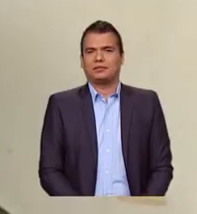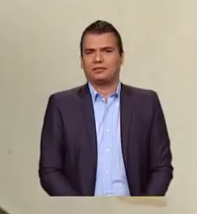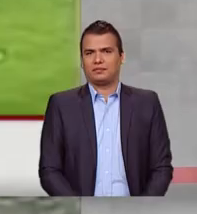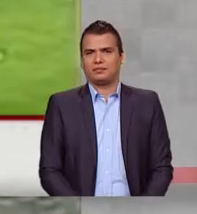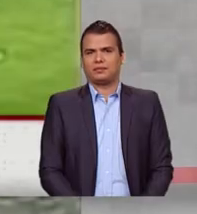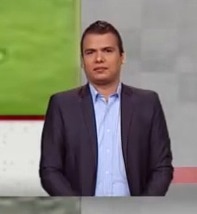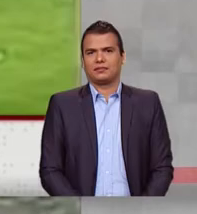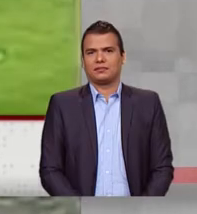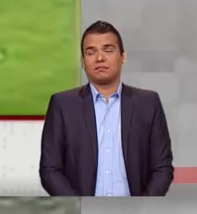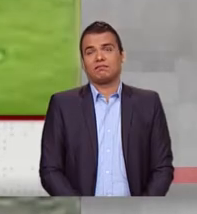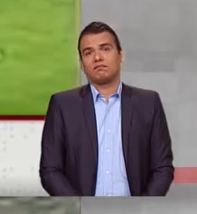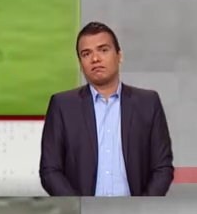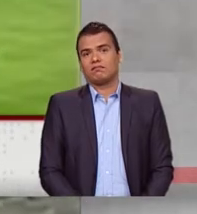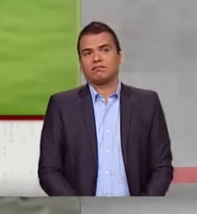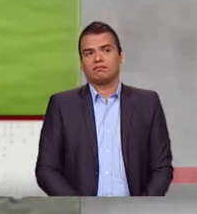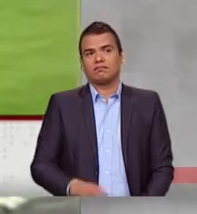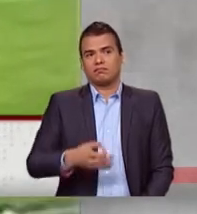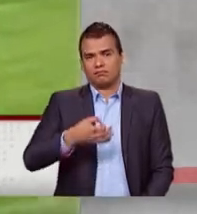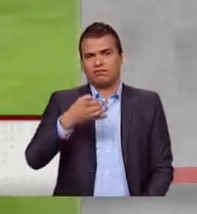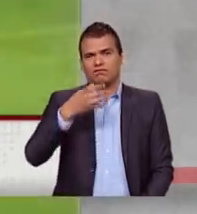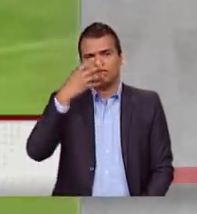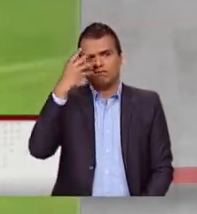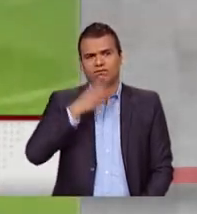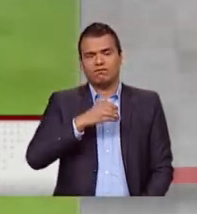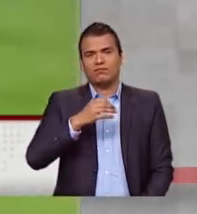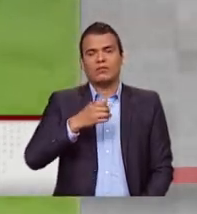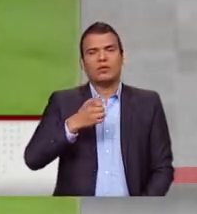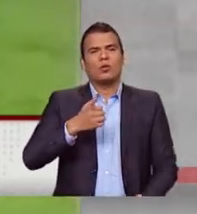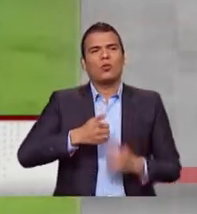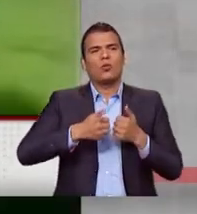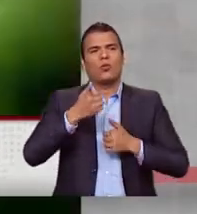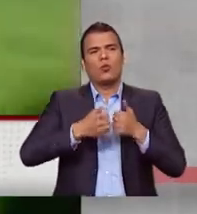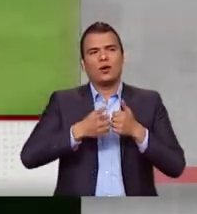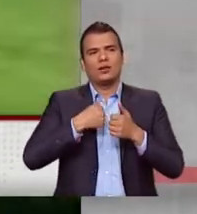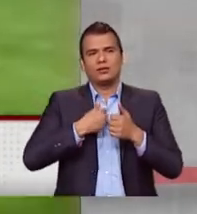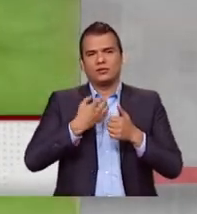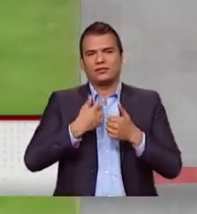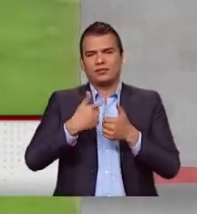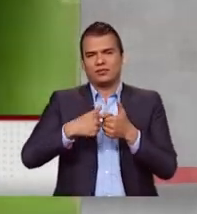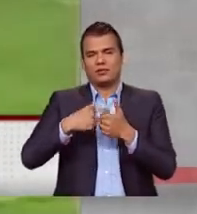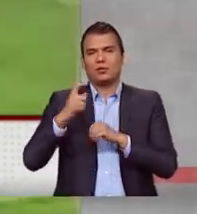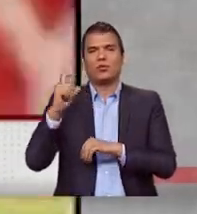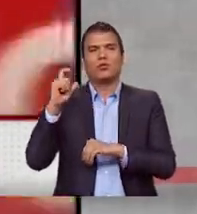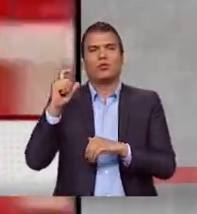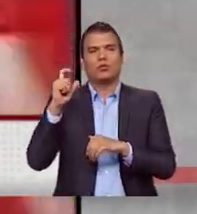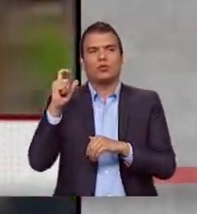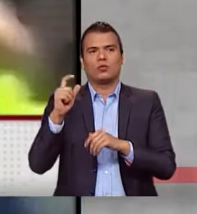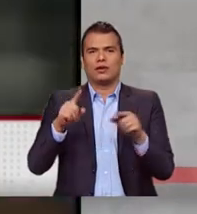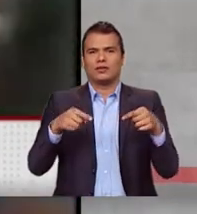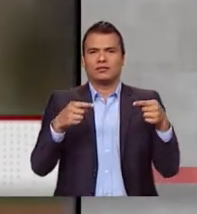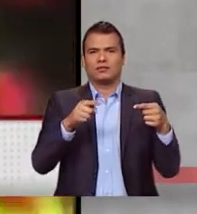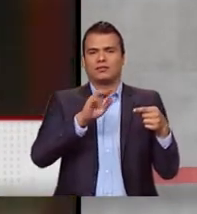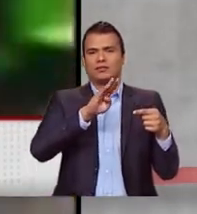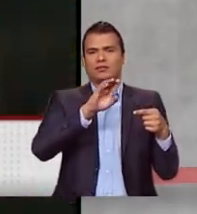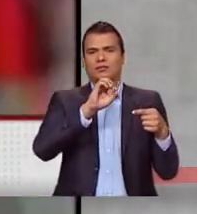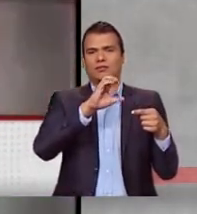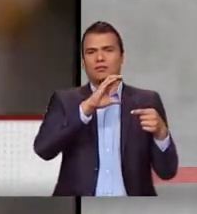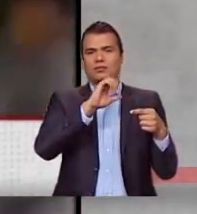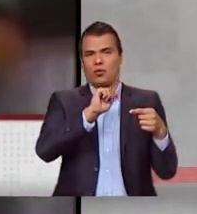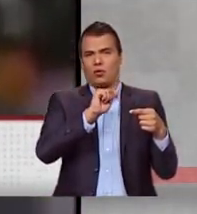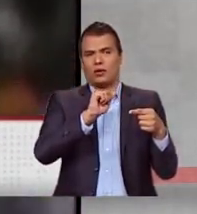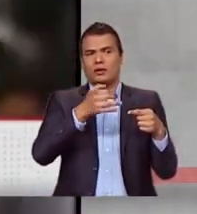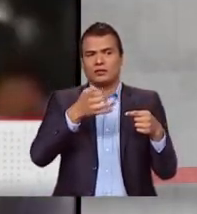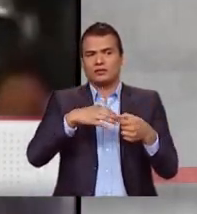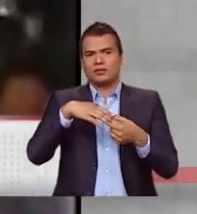Bueno, Jaime, el gol más bonito me parece que es el que yo hago con Cúcuta Boca, por lo que se vive en ese